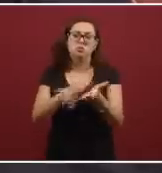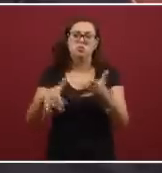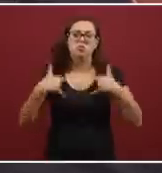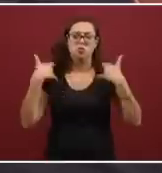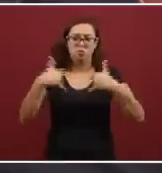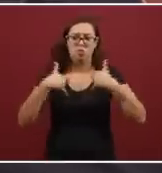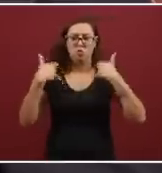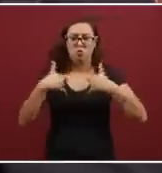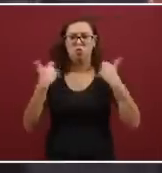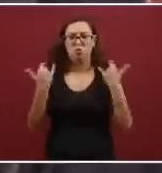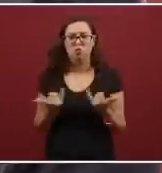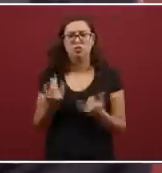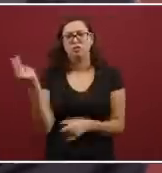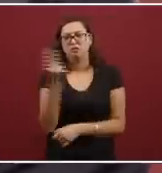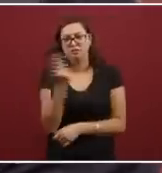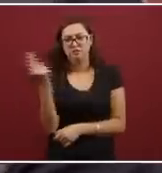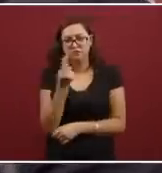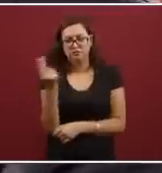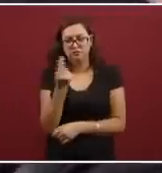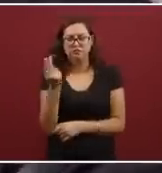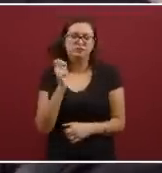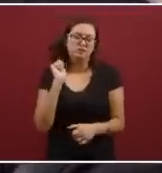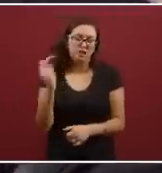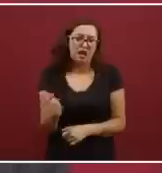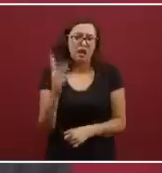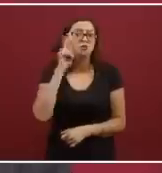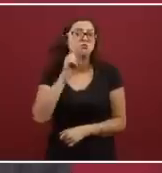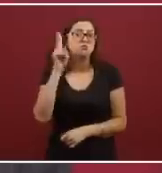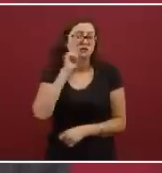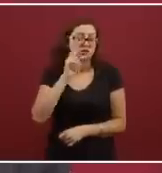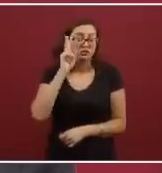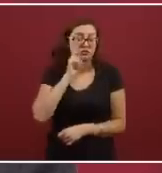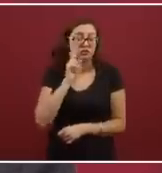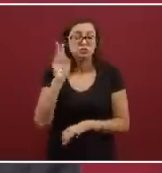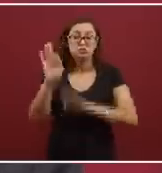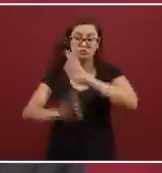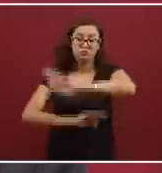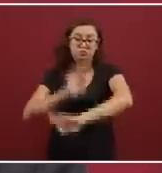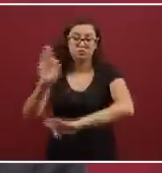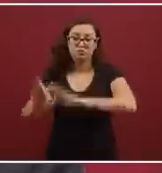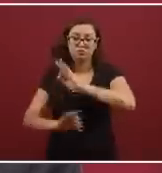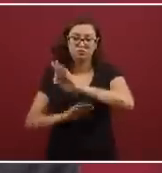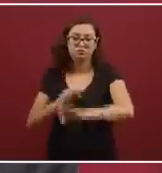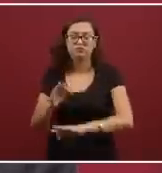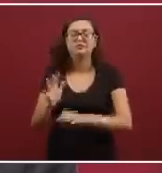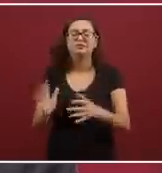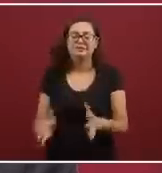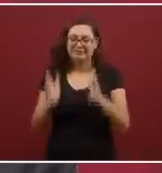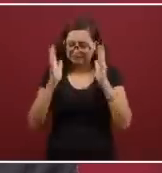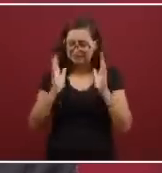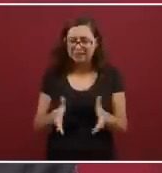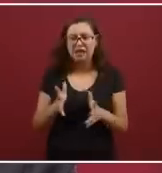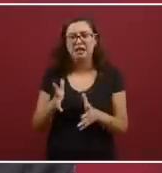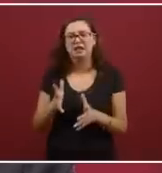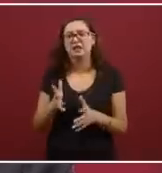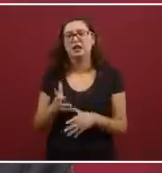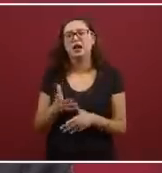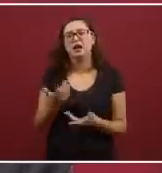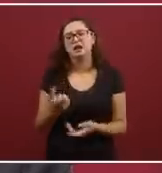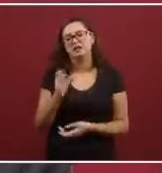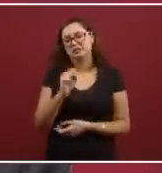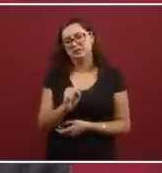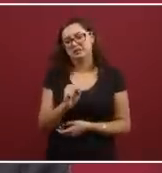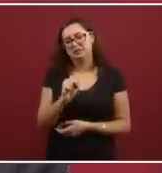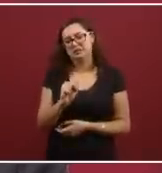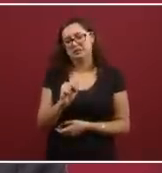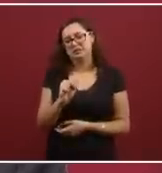jóvenes que requieren tratamiento por adicciones. Es ya la Secretaría de Seguridad Pública